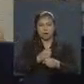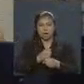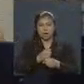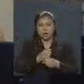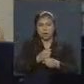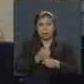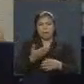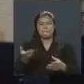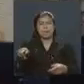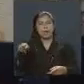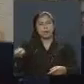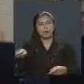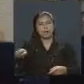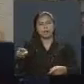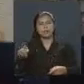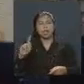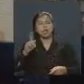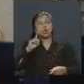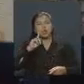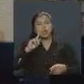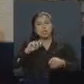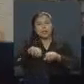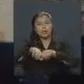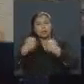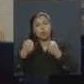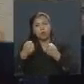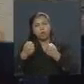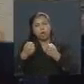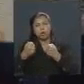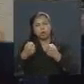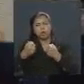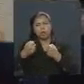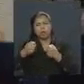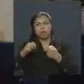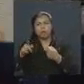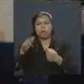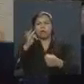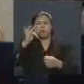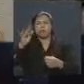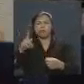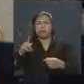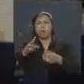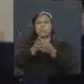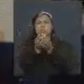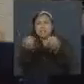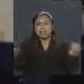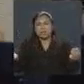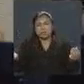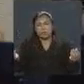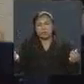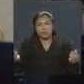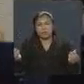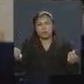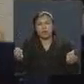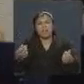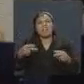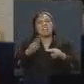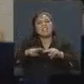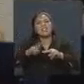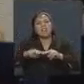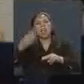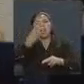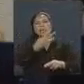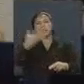material no sufra daño y evidentemente tenga un destino definitivo y se resuelva finalmente qué se hará con las